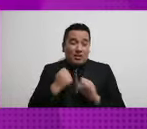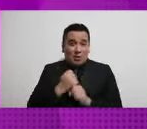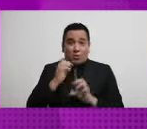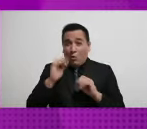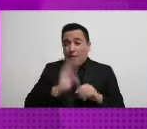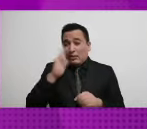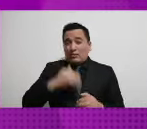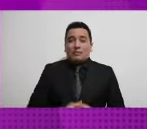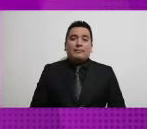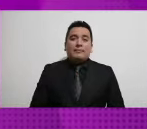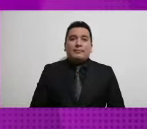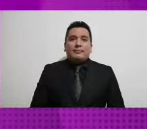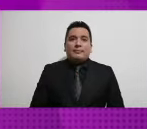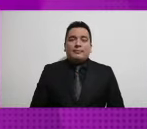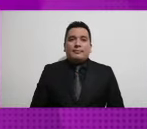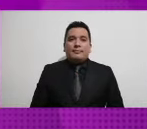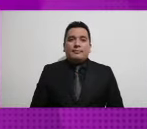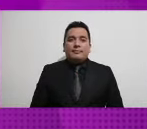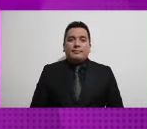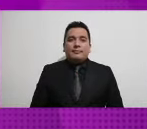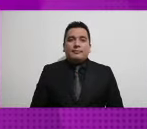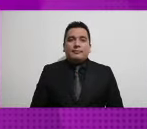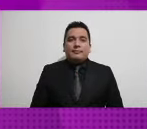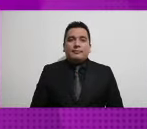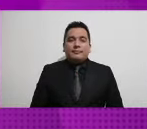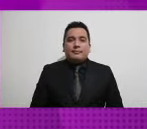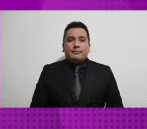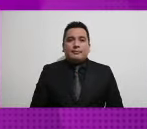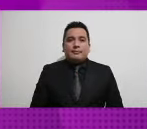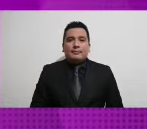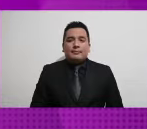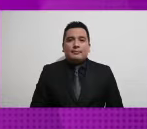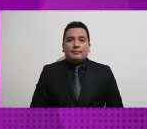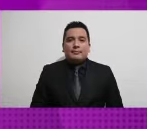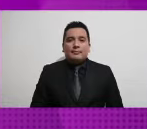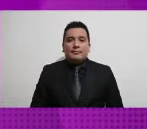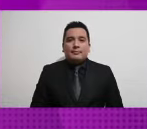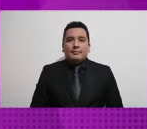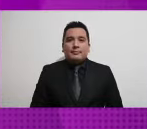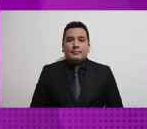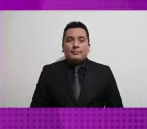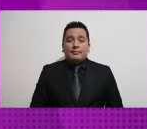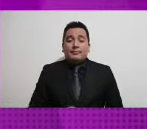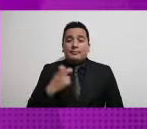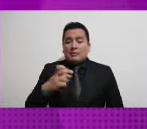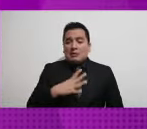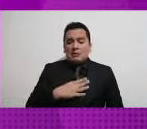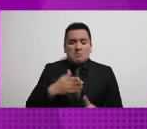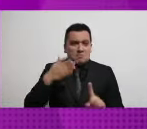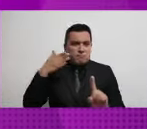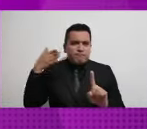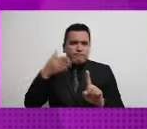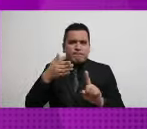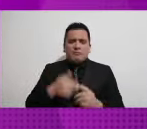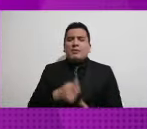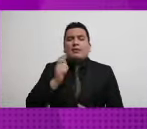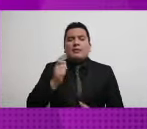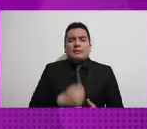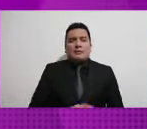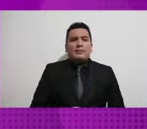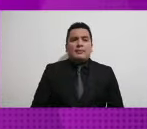60 o más años, ¿sí? En dicho protocolo se tiene una finalidad precisamente